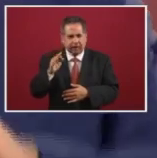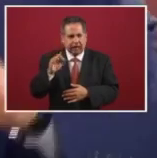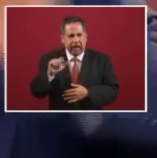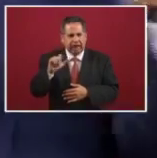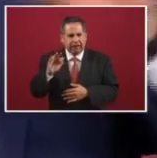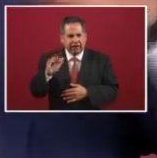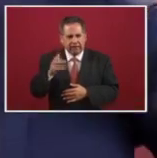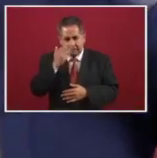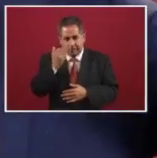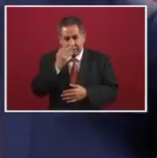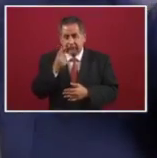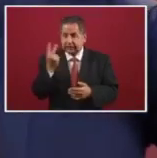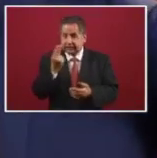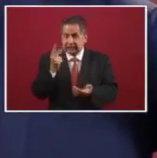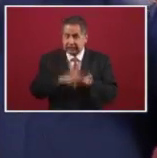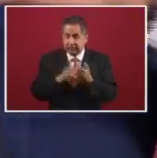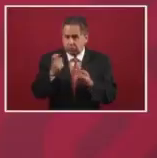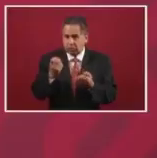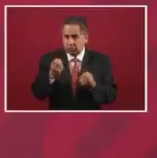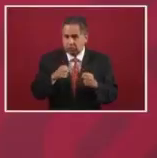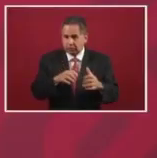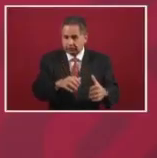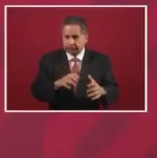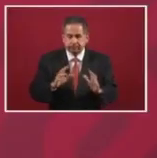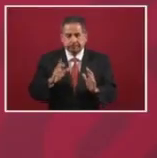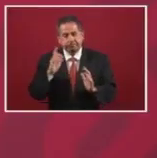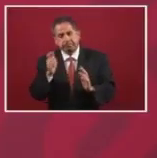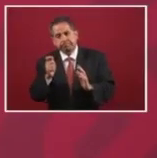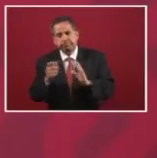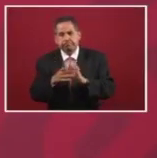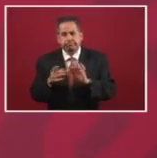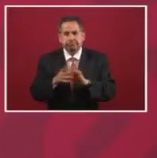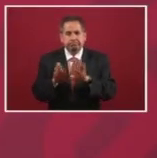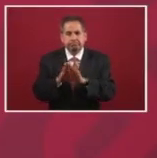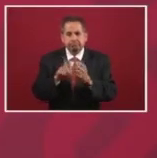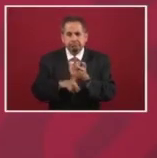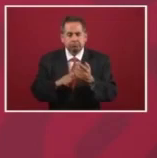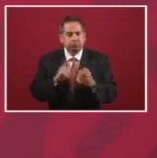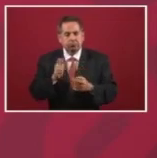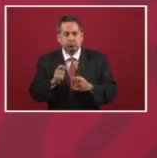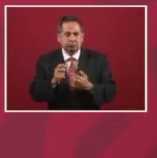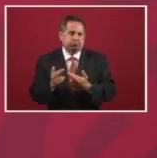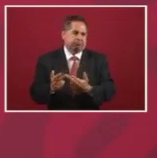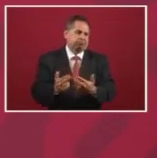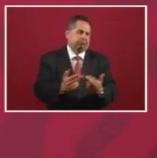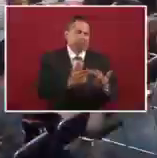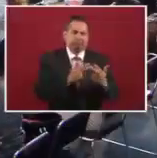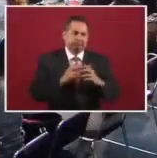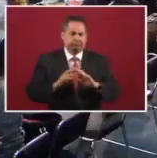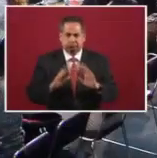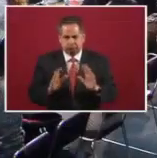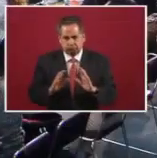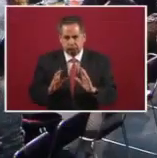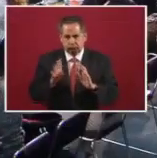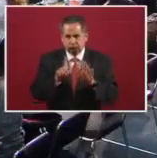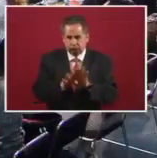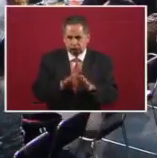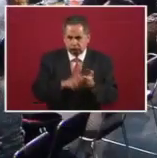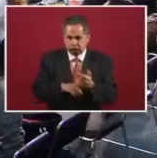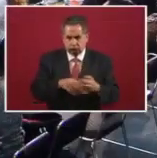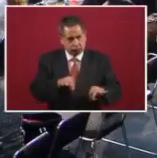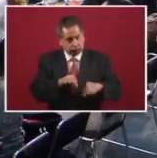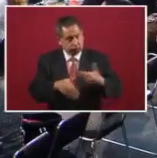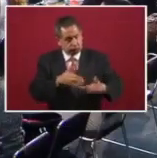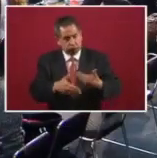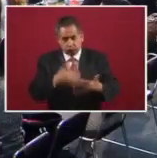Ya no quiero hablar más de eso, porque tampoco se trata de destruir una actividad